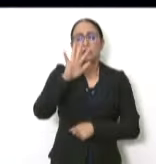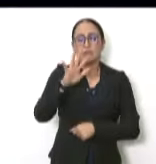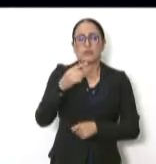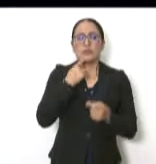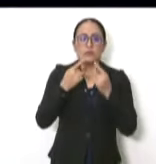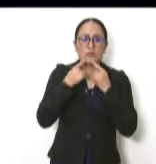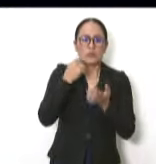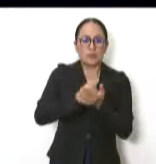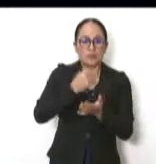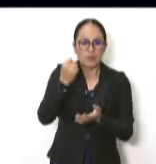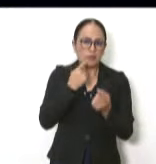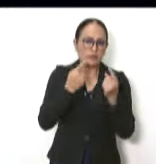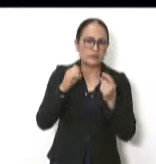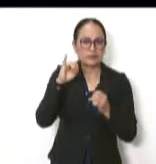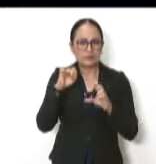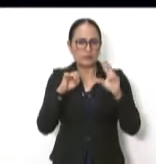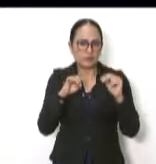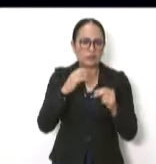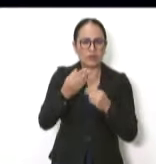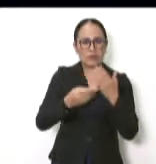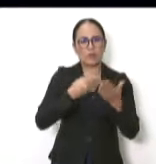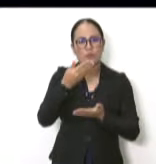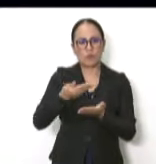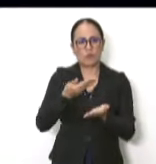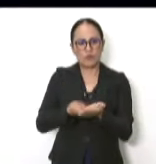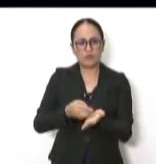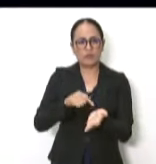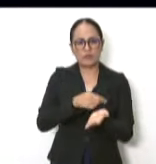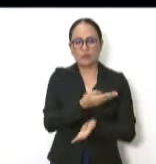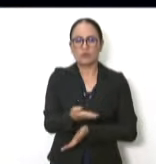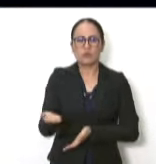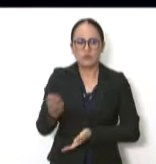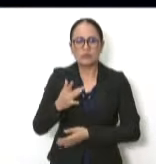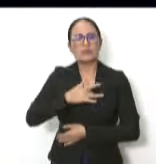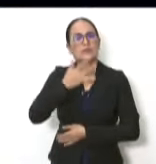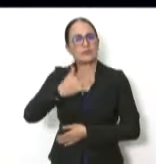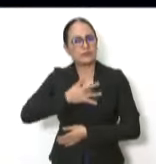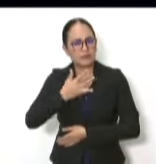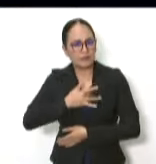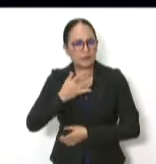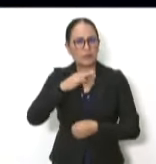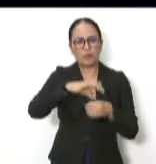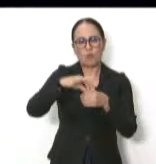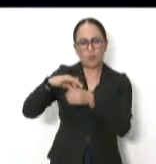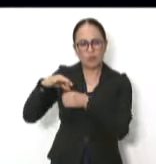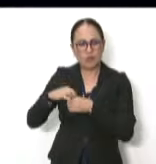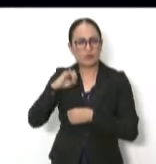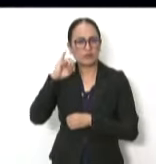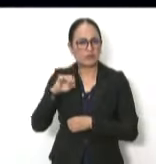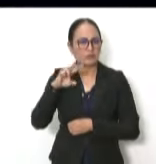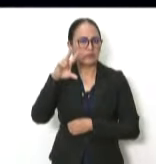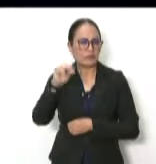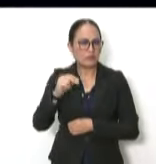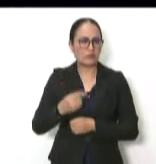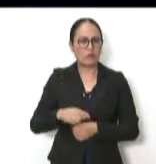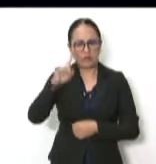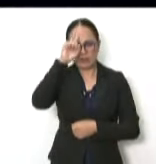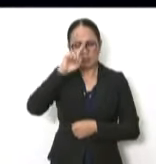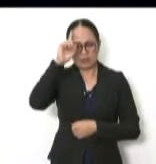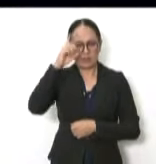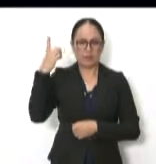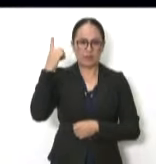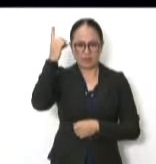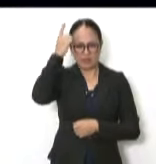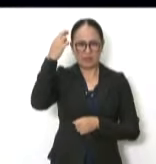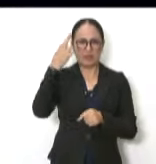caso, aprobación del proyecto de acuerdo mediante el cual se somete a consideración del Pleno de este Instituto instruir al Director